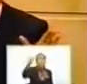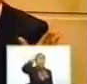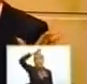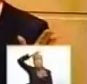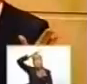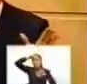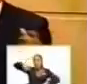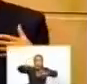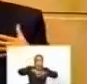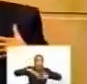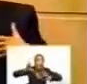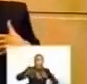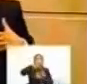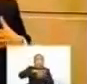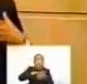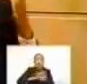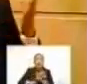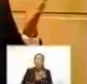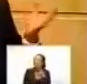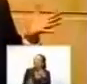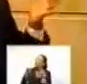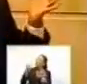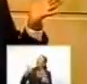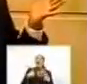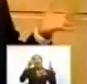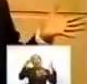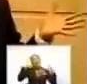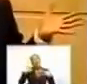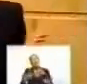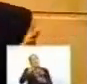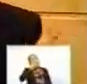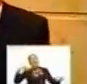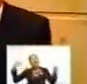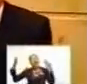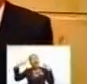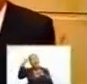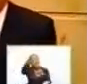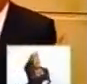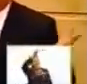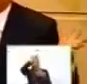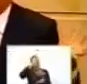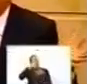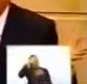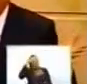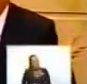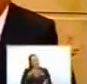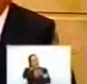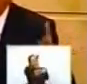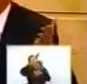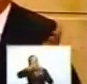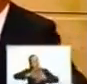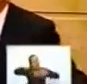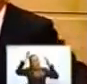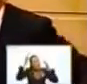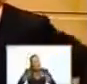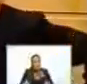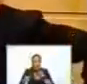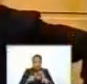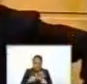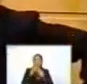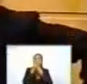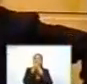en las zonas urbanas de Colombia que dirán, ¿cuánto diera yo por ser campesino? Que allá el ingreso es seguro. Lo